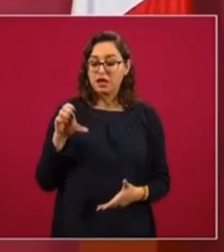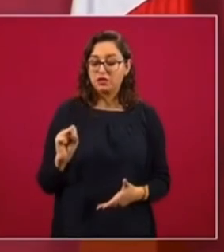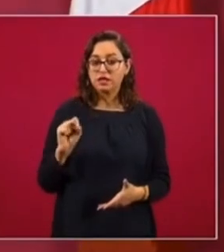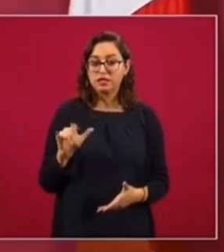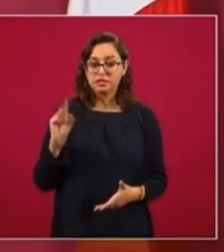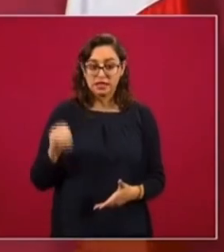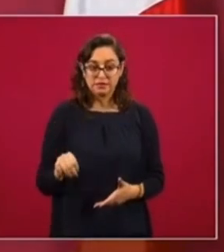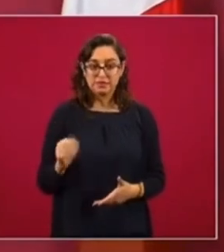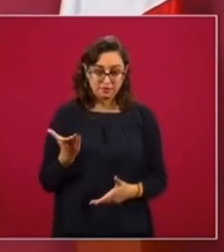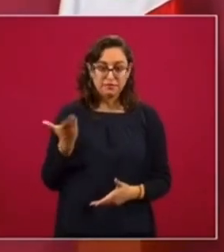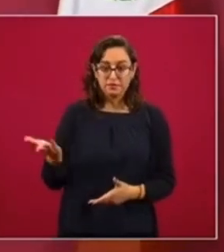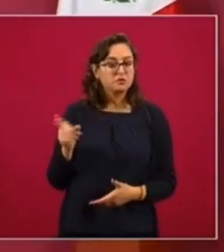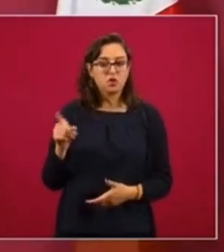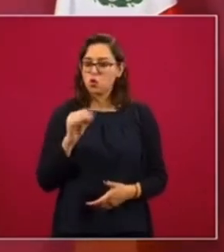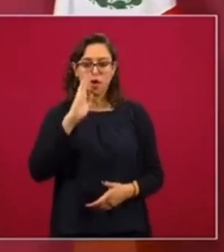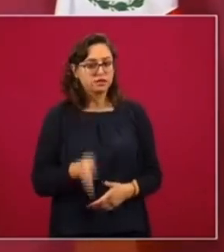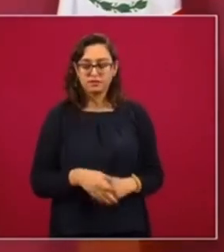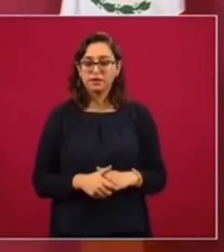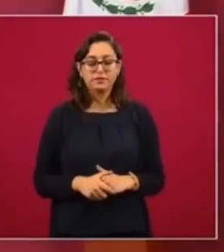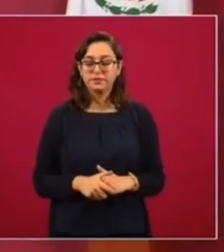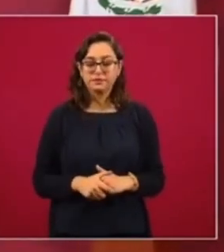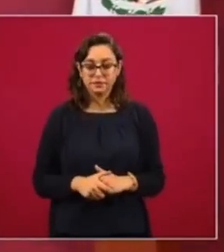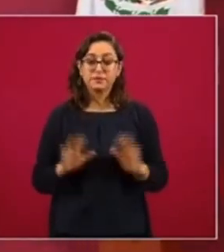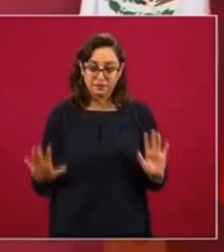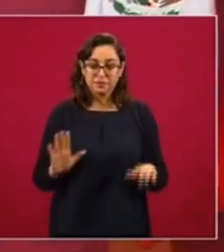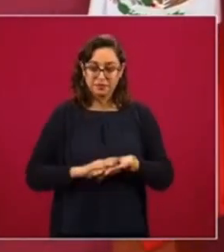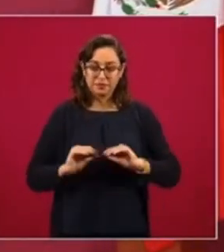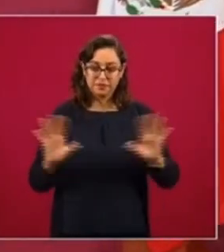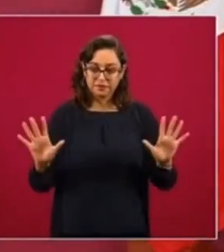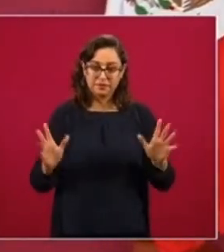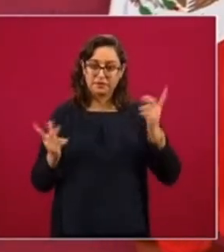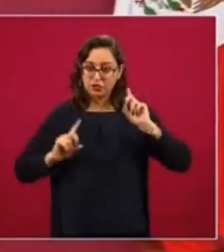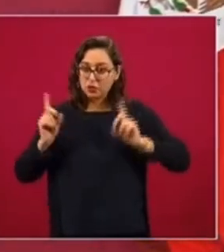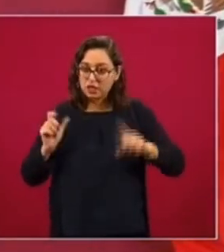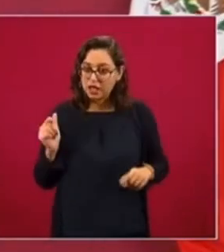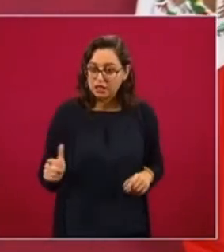añado de que él no aceptó, para